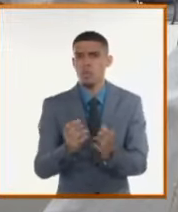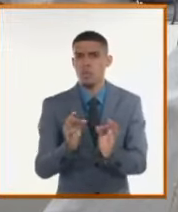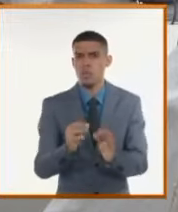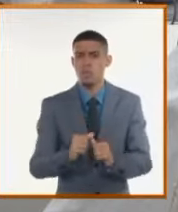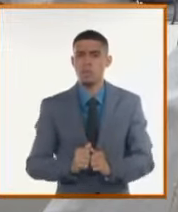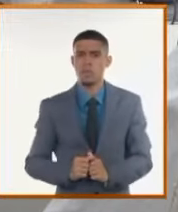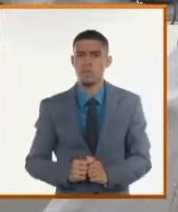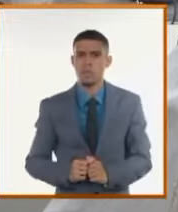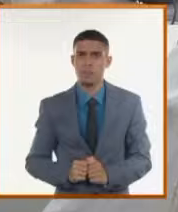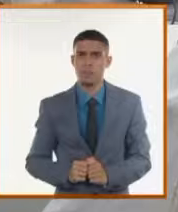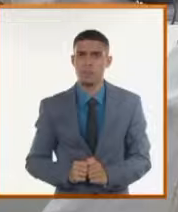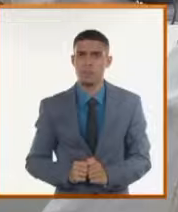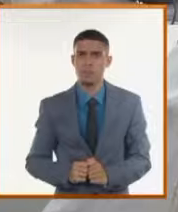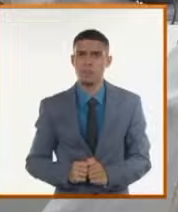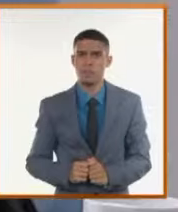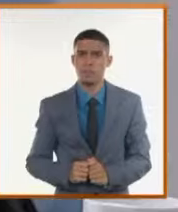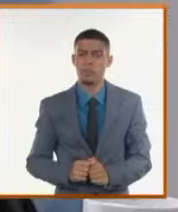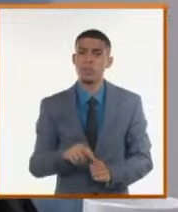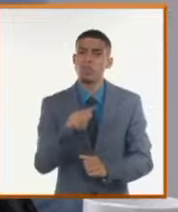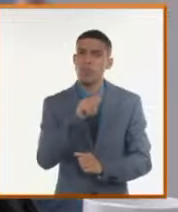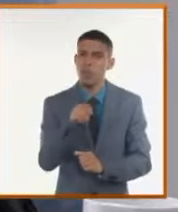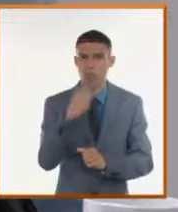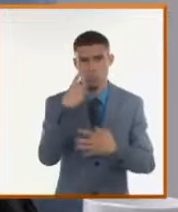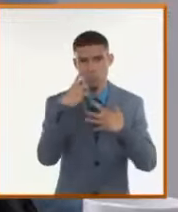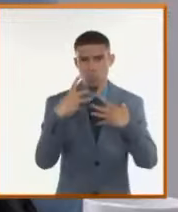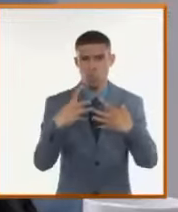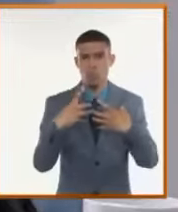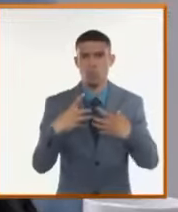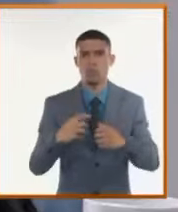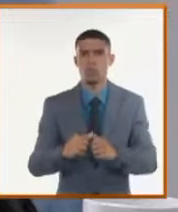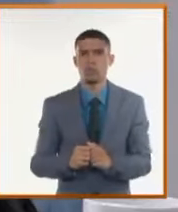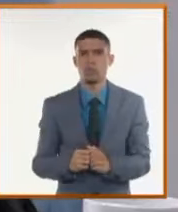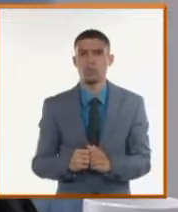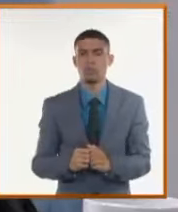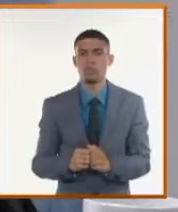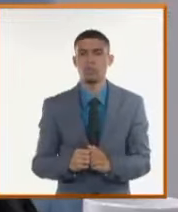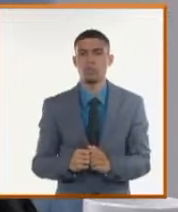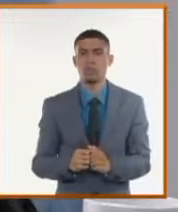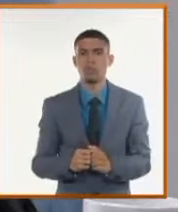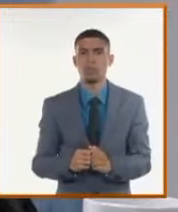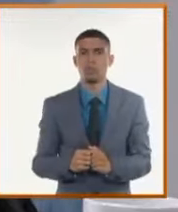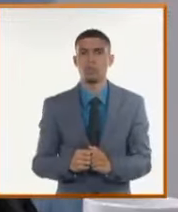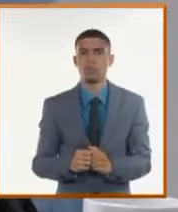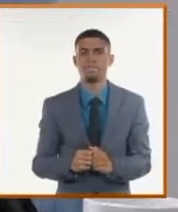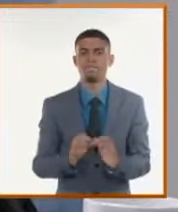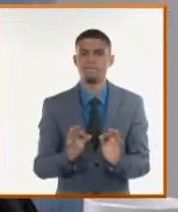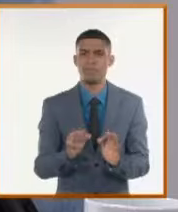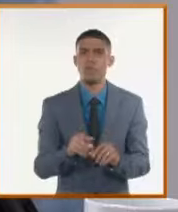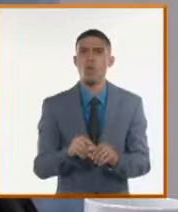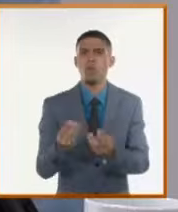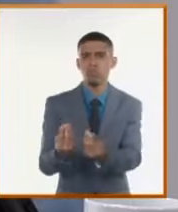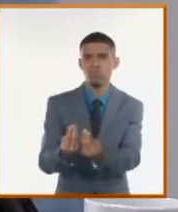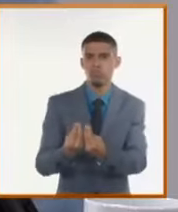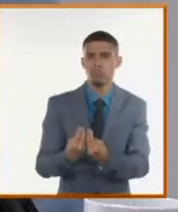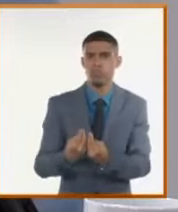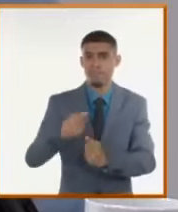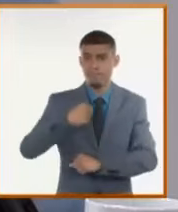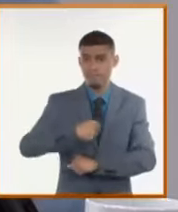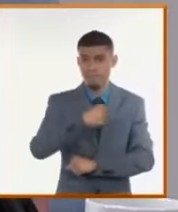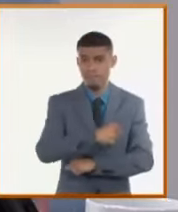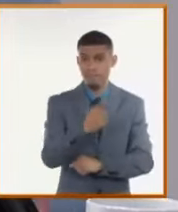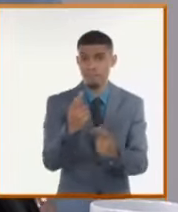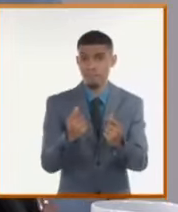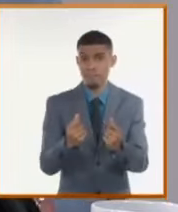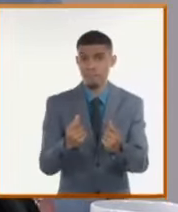ferrocarril en Cuba Bueno es una una pregunta interesante no tener la magnitud de lo que de lo que implica la la adquisición hoy una locomotora de alto